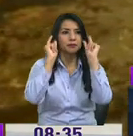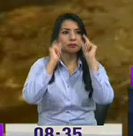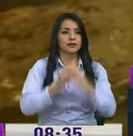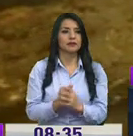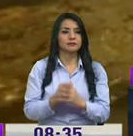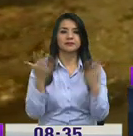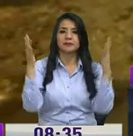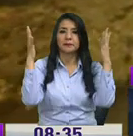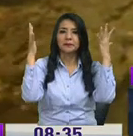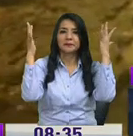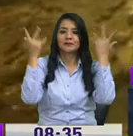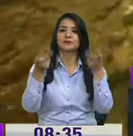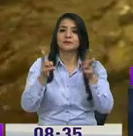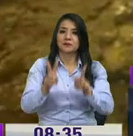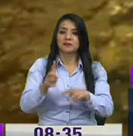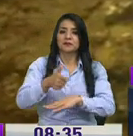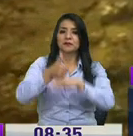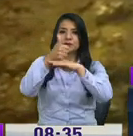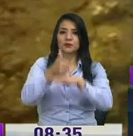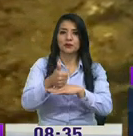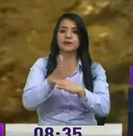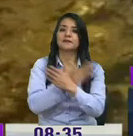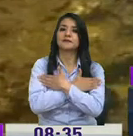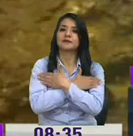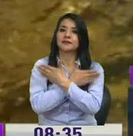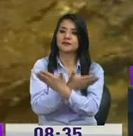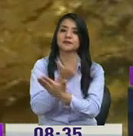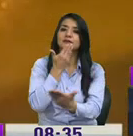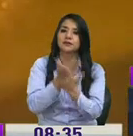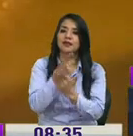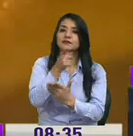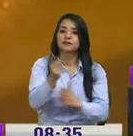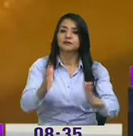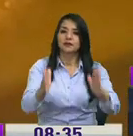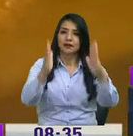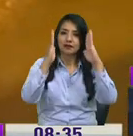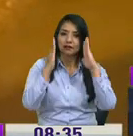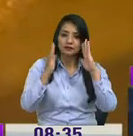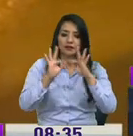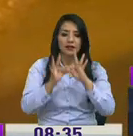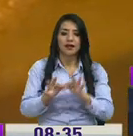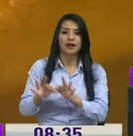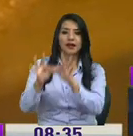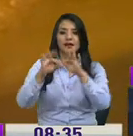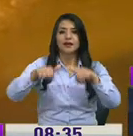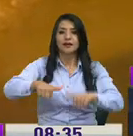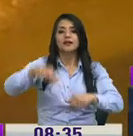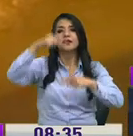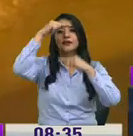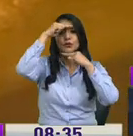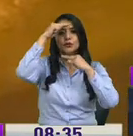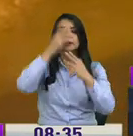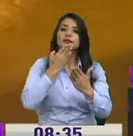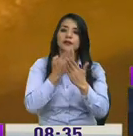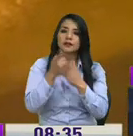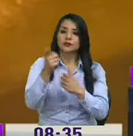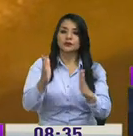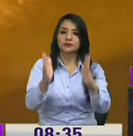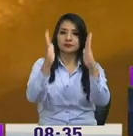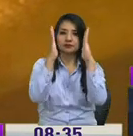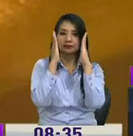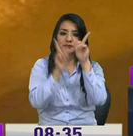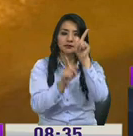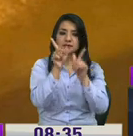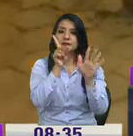Aplausos también para la autoridad, felicitaciones, agradecimiento desde nuestro noticiero por atender estas denuncias,